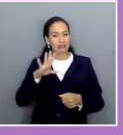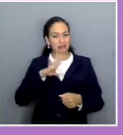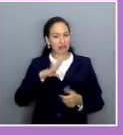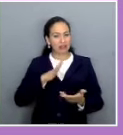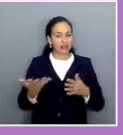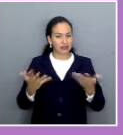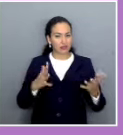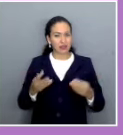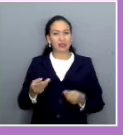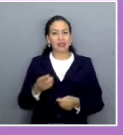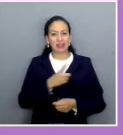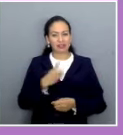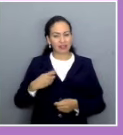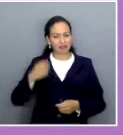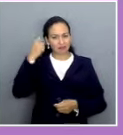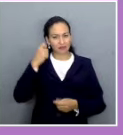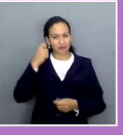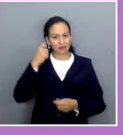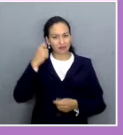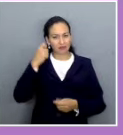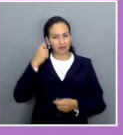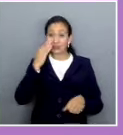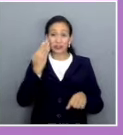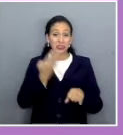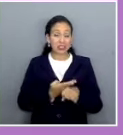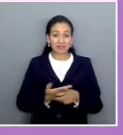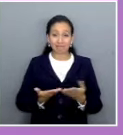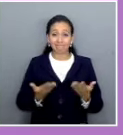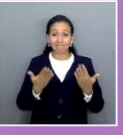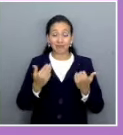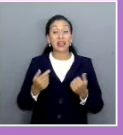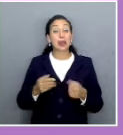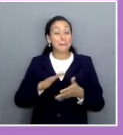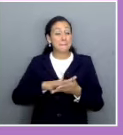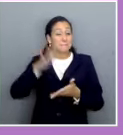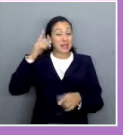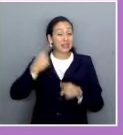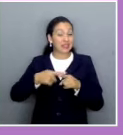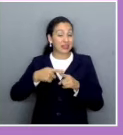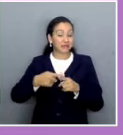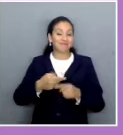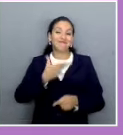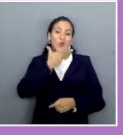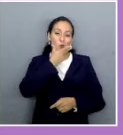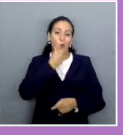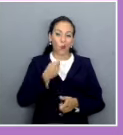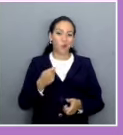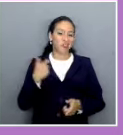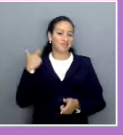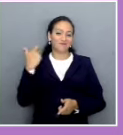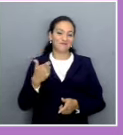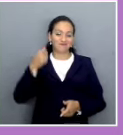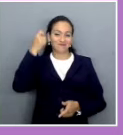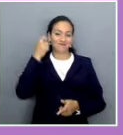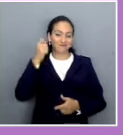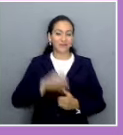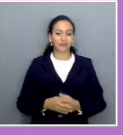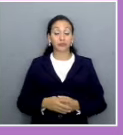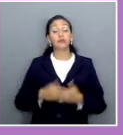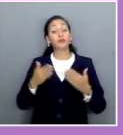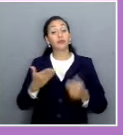una irresponsabilidad masculina frente al cuidado. En tanto que el presidente del Tribunal Superior de Justicia